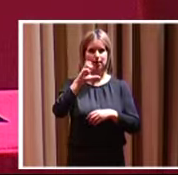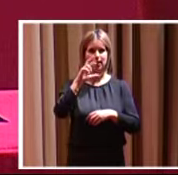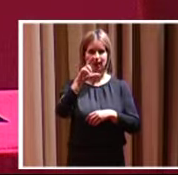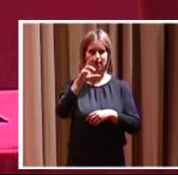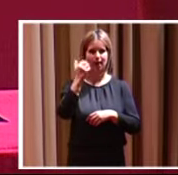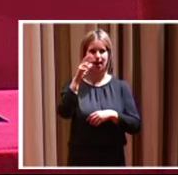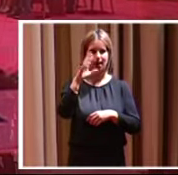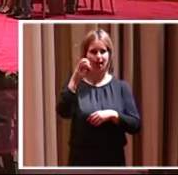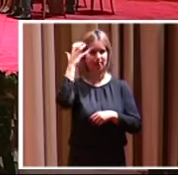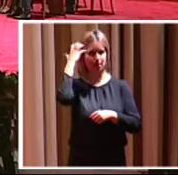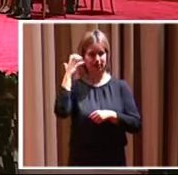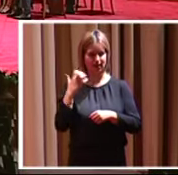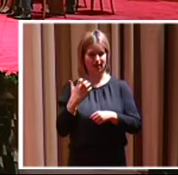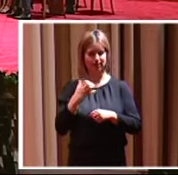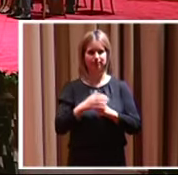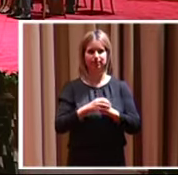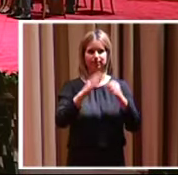Ramírez.